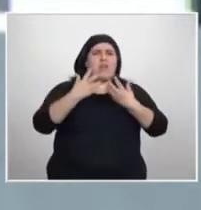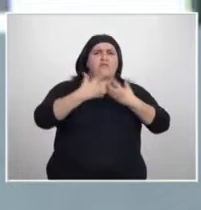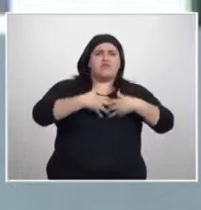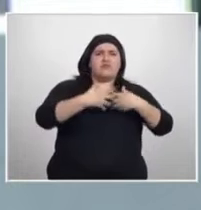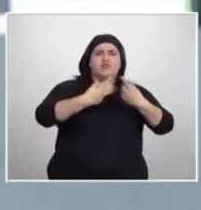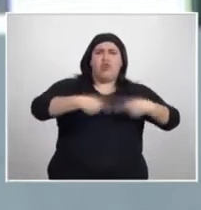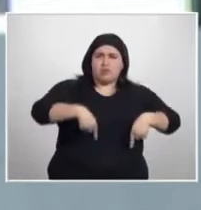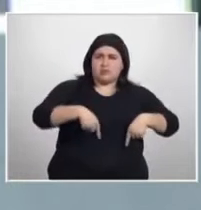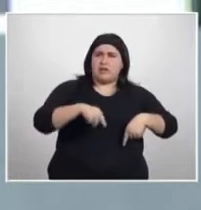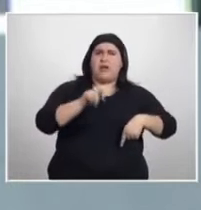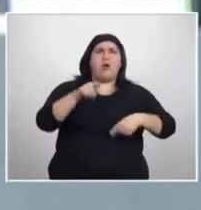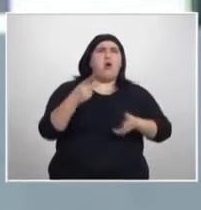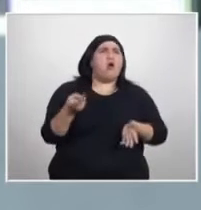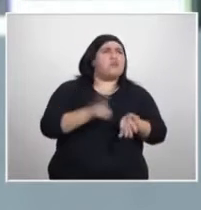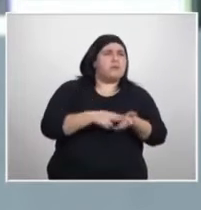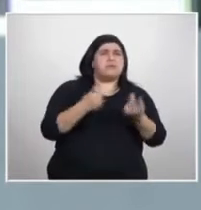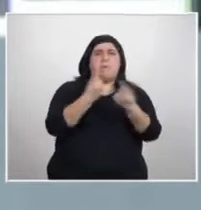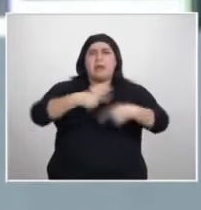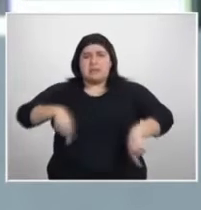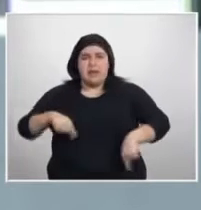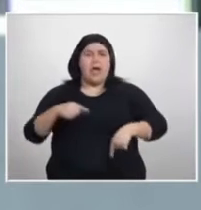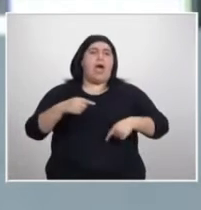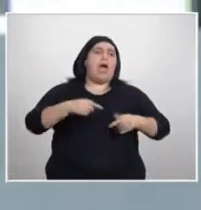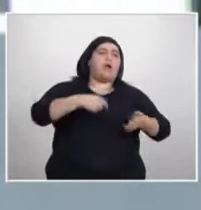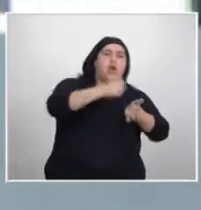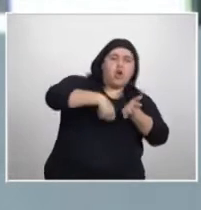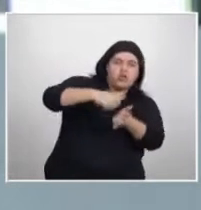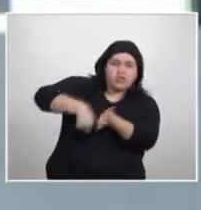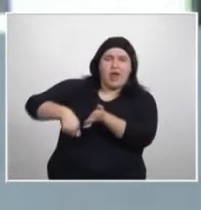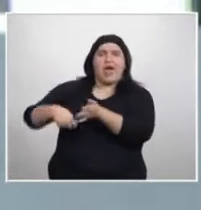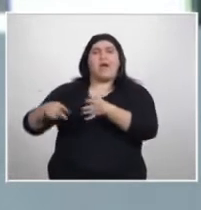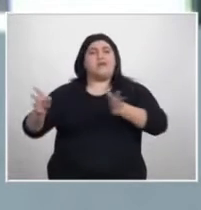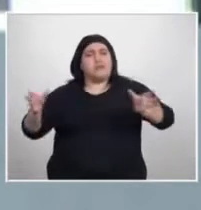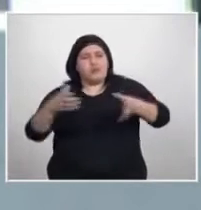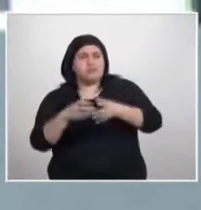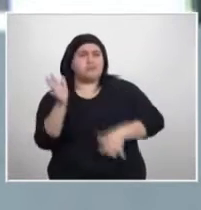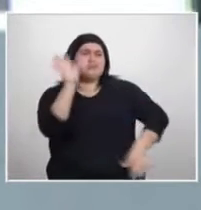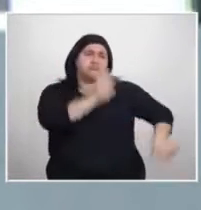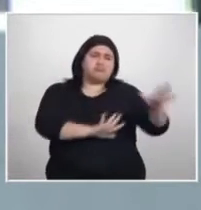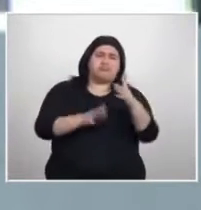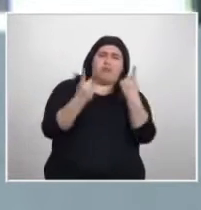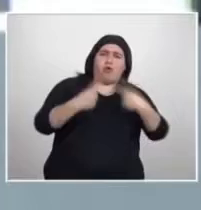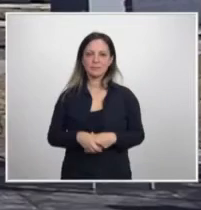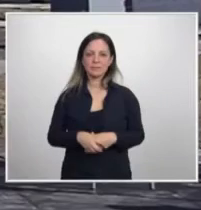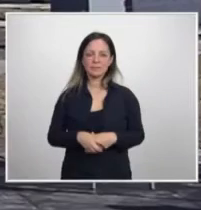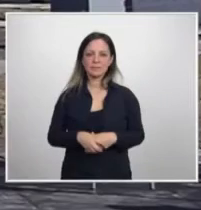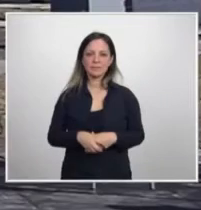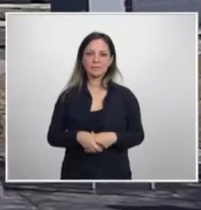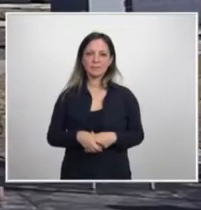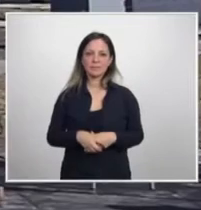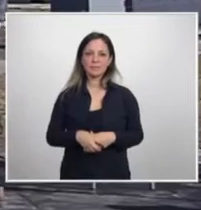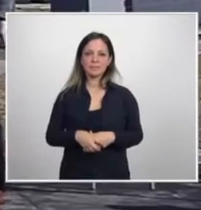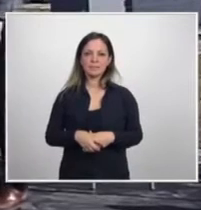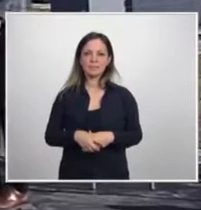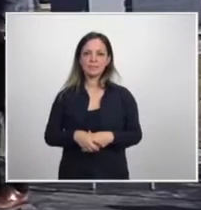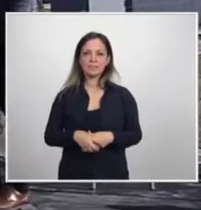poner de nuevo los materiales, hacer los contratos, reformular todo lo que eso implica, que empezar de cero. Pero lo más grave